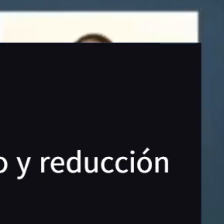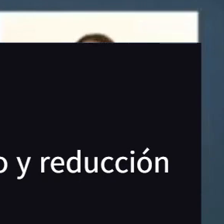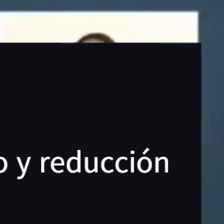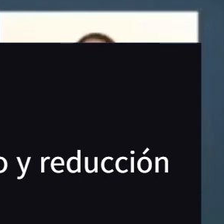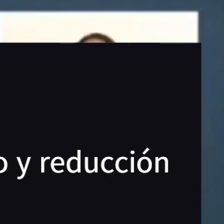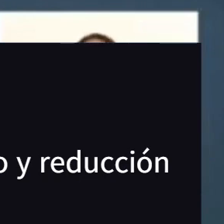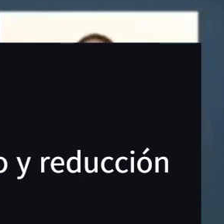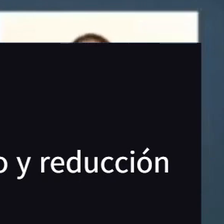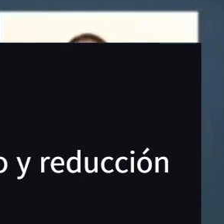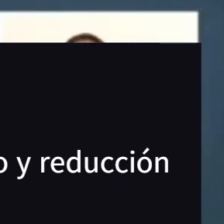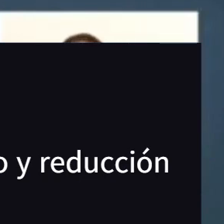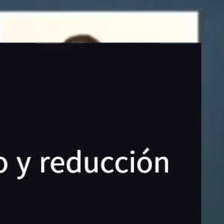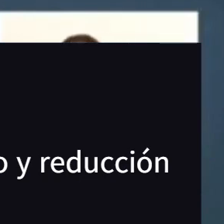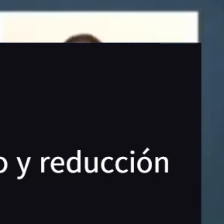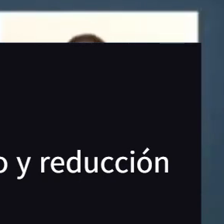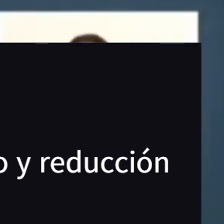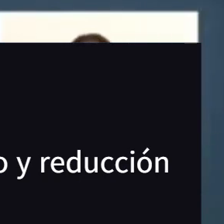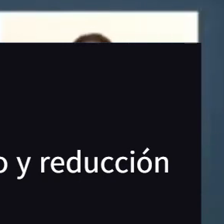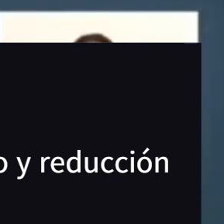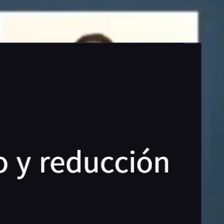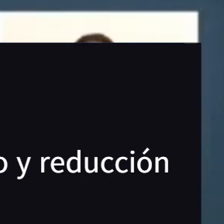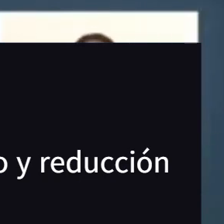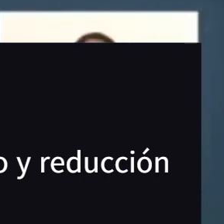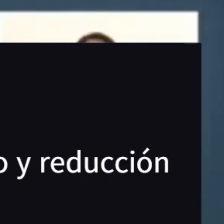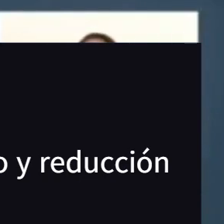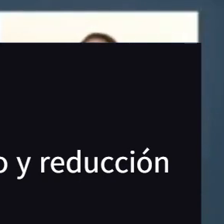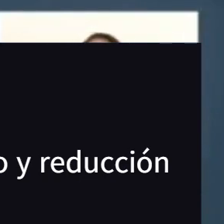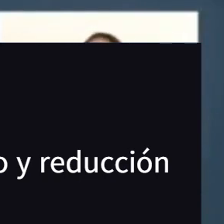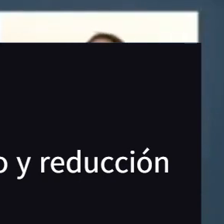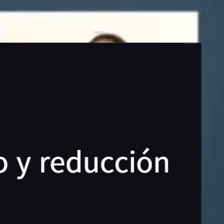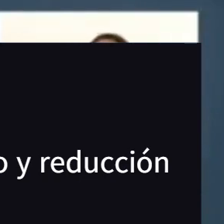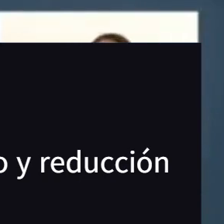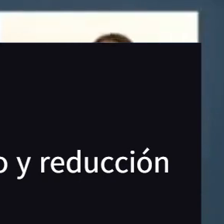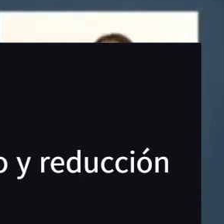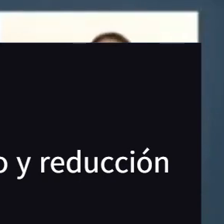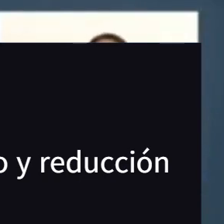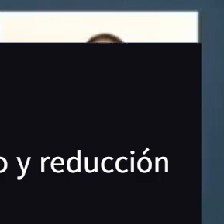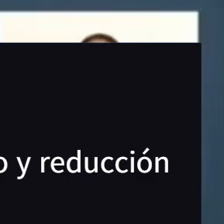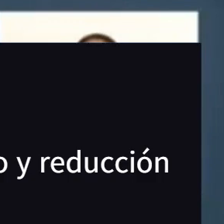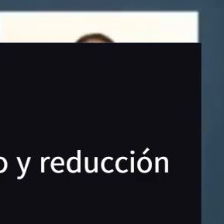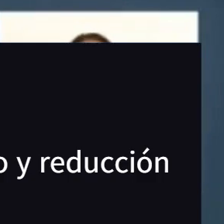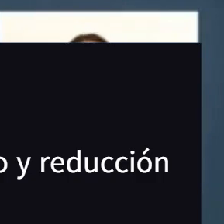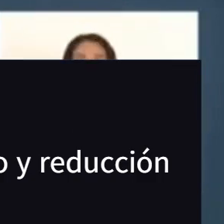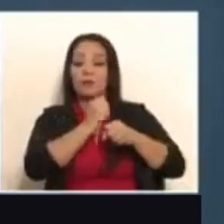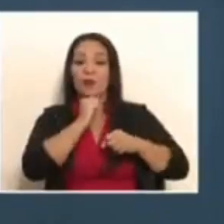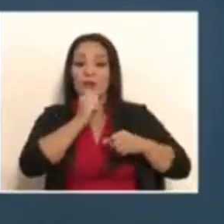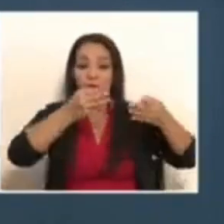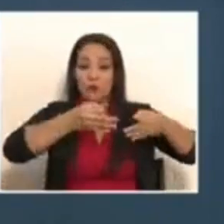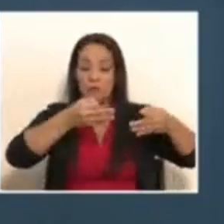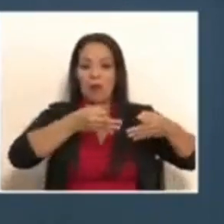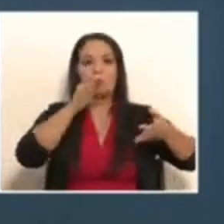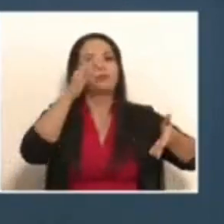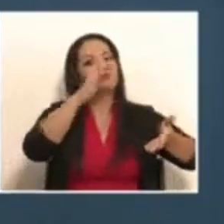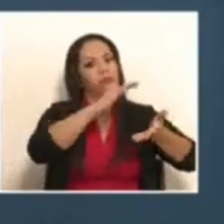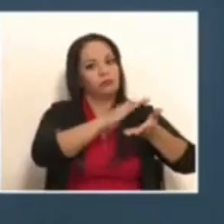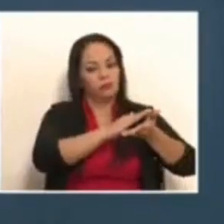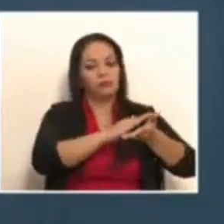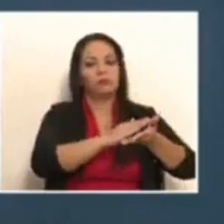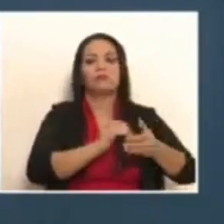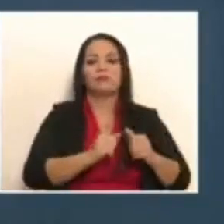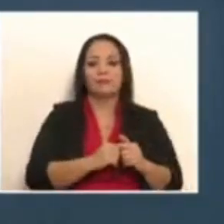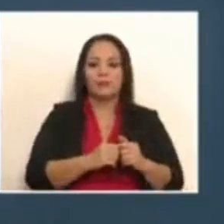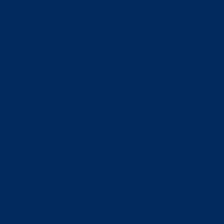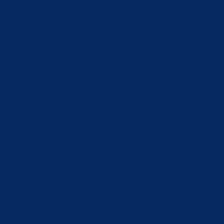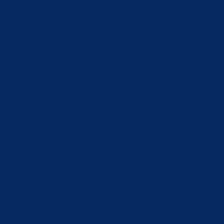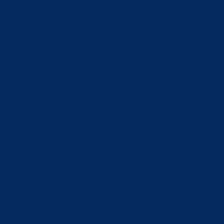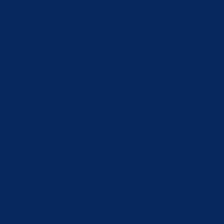el subempleo ubicándose al 7% la informalidad se ha presentado una reducción relativamente